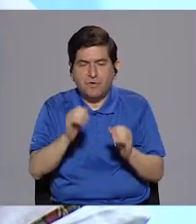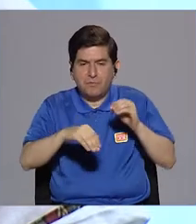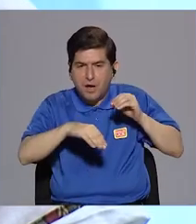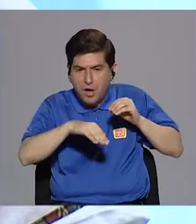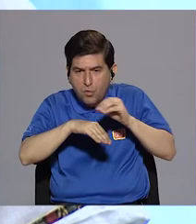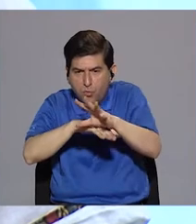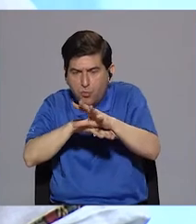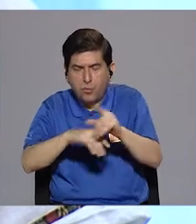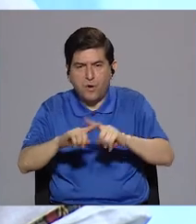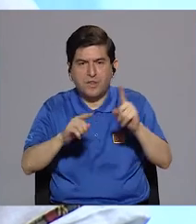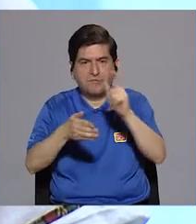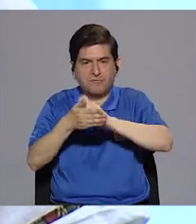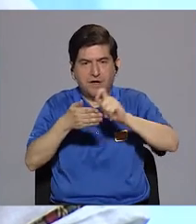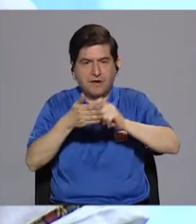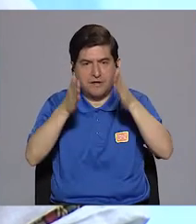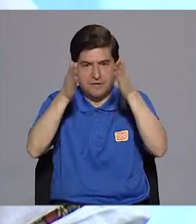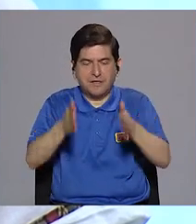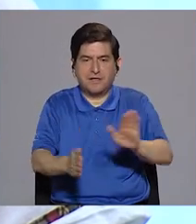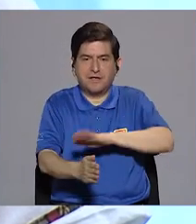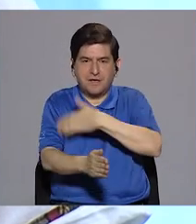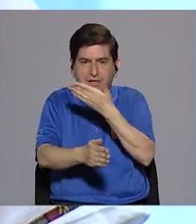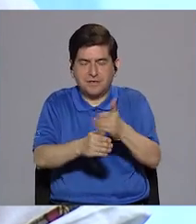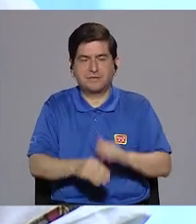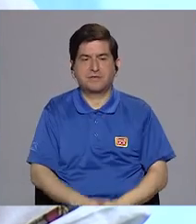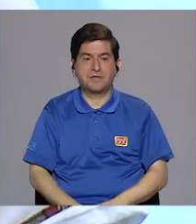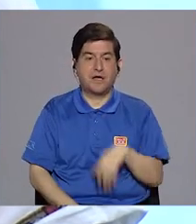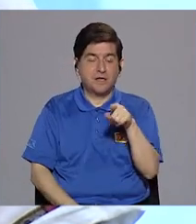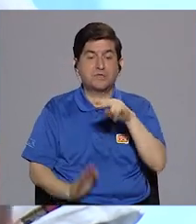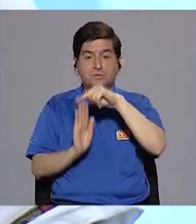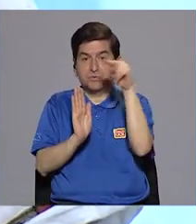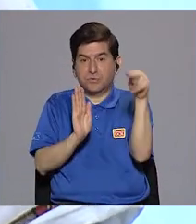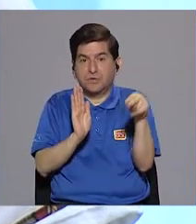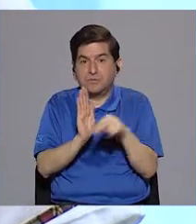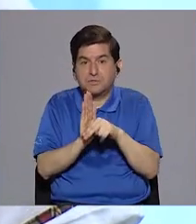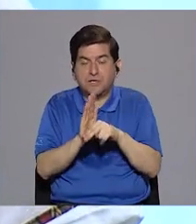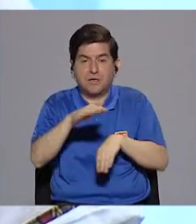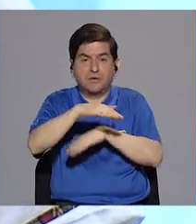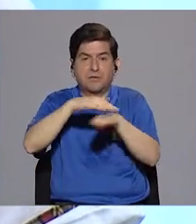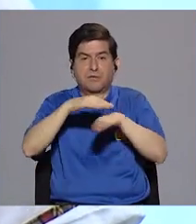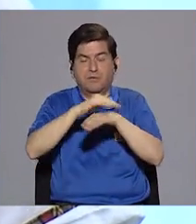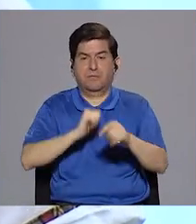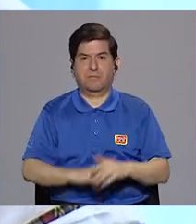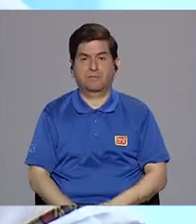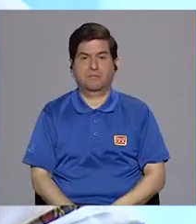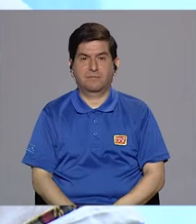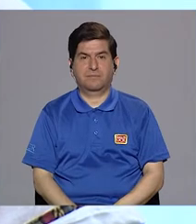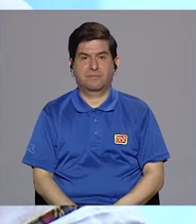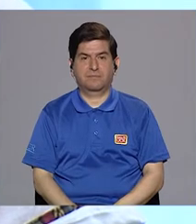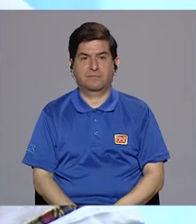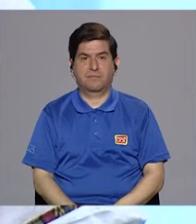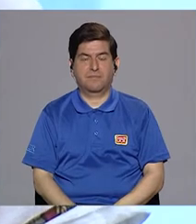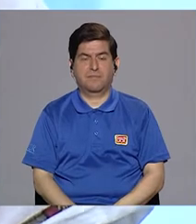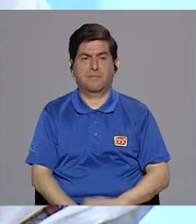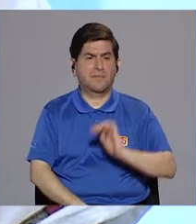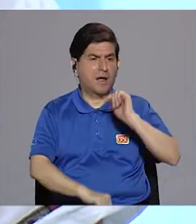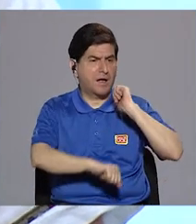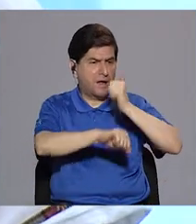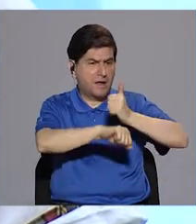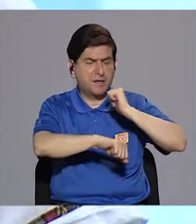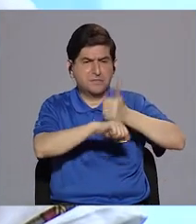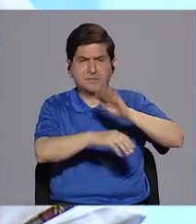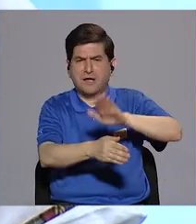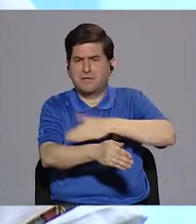ha influenciado a muchos compositores que se han basado en estos parámetros y esto ha